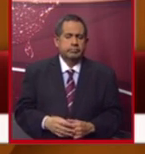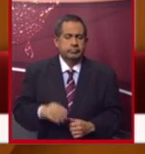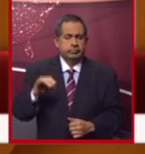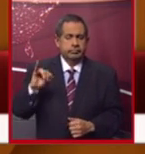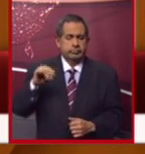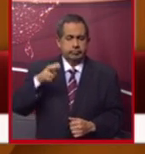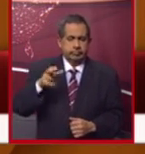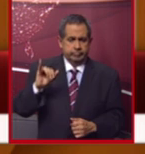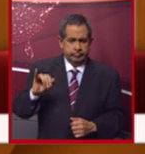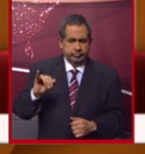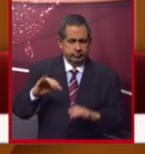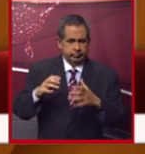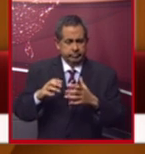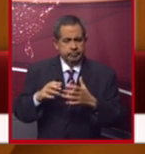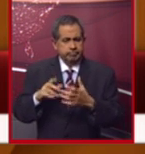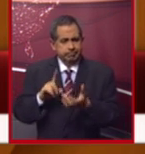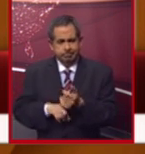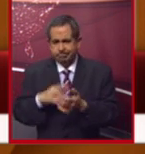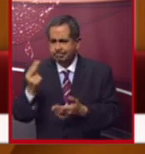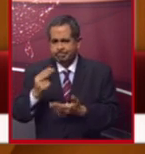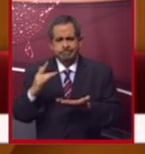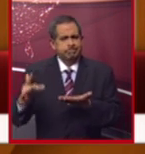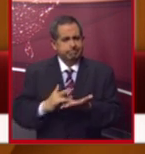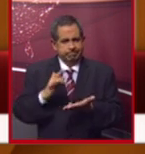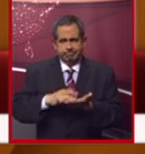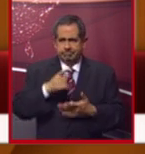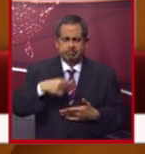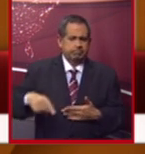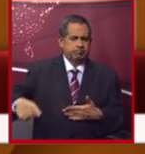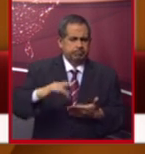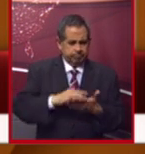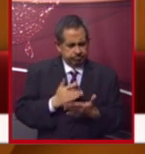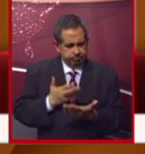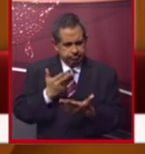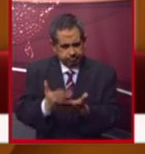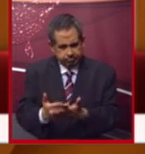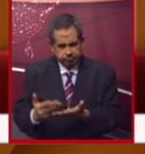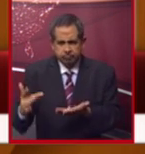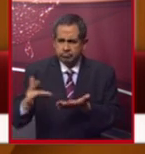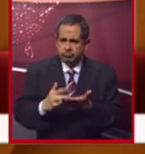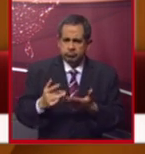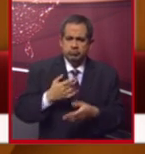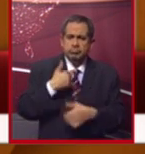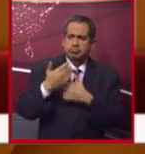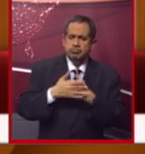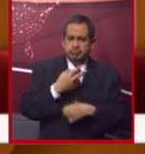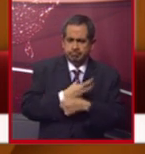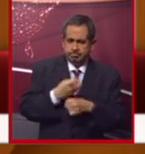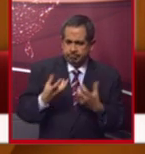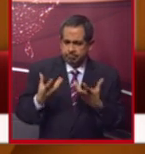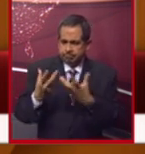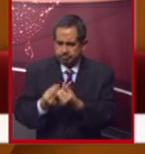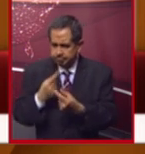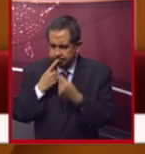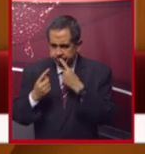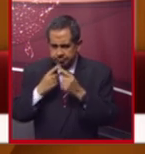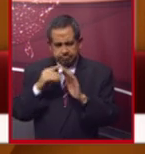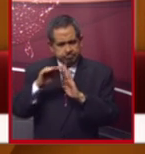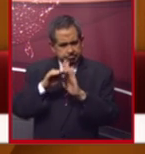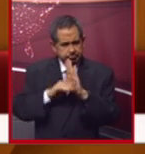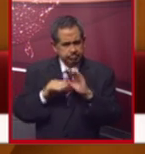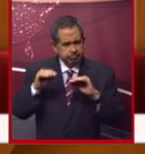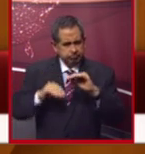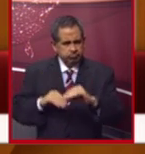INAI es una institución que requiere mucho de su respaldo. Les pido que nos inviten a las comisiones senatoriales a trabajar y a disipar las